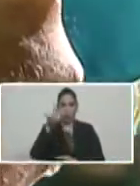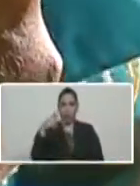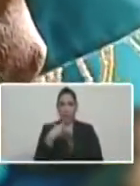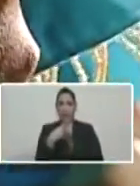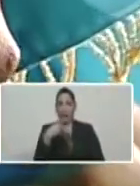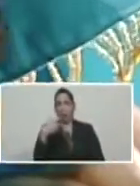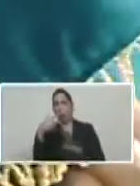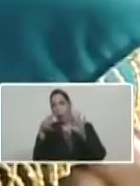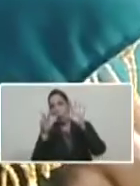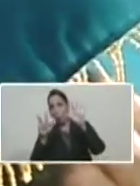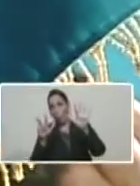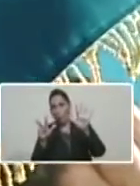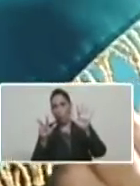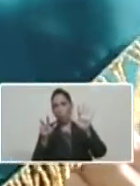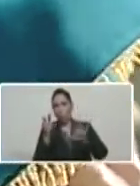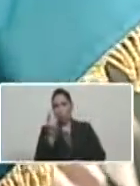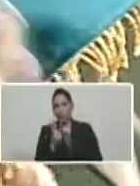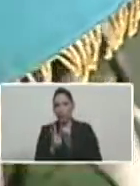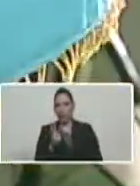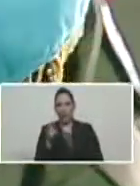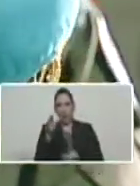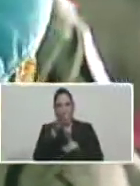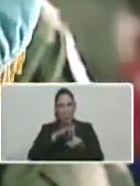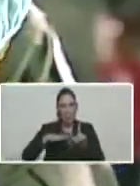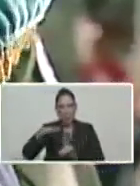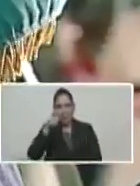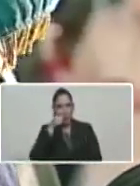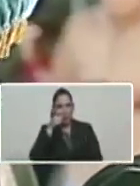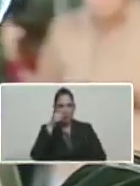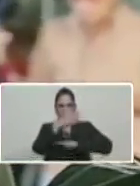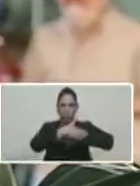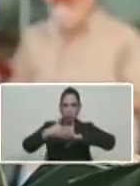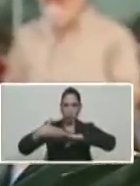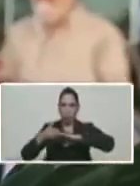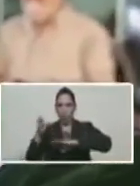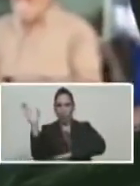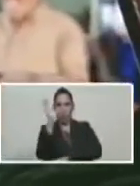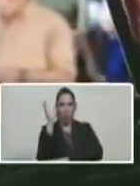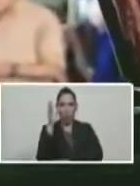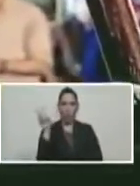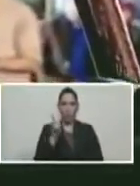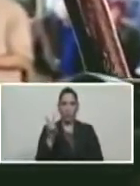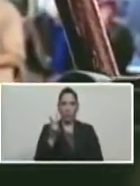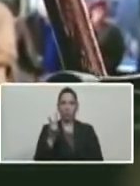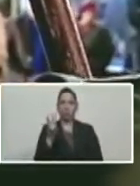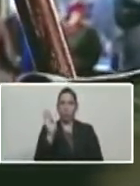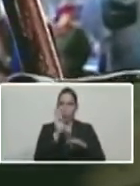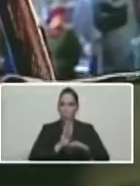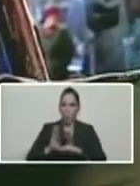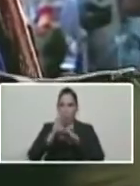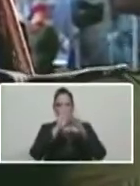resguardan la frontera colombo-venezolana desde los monjes y mantienen la soberanía del cielo occidental.